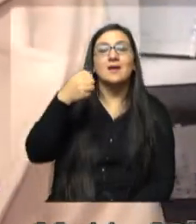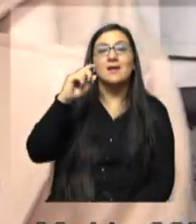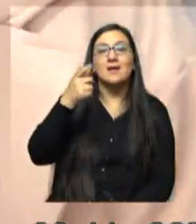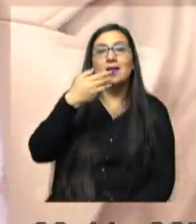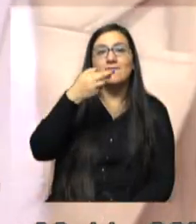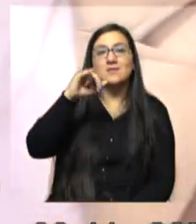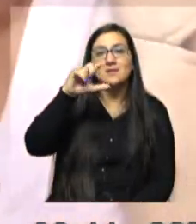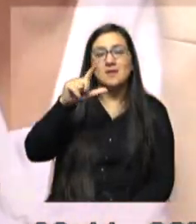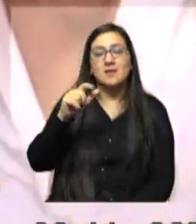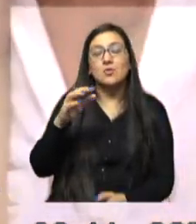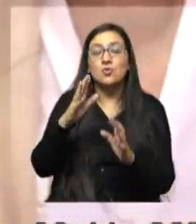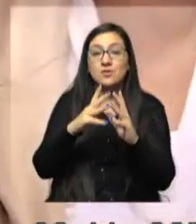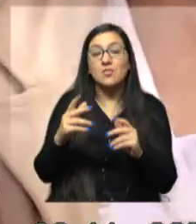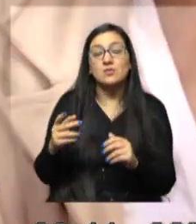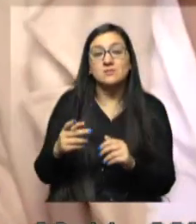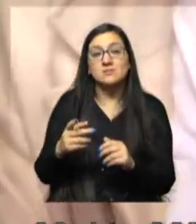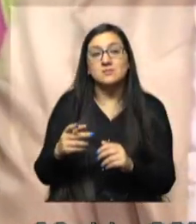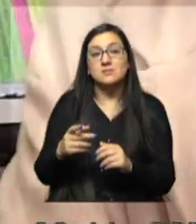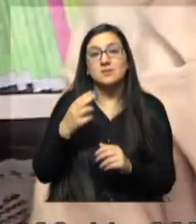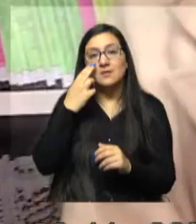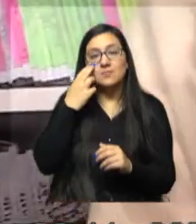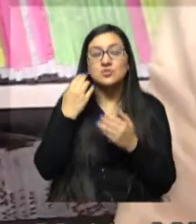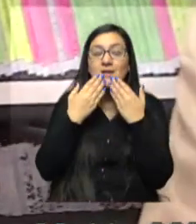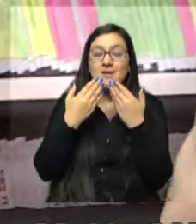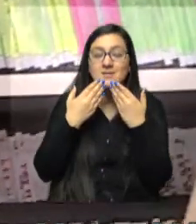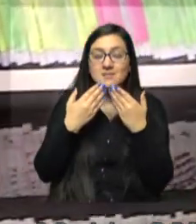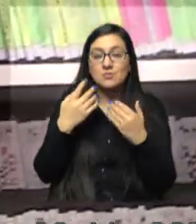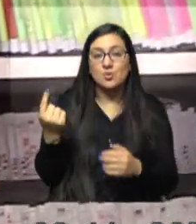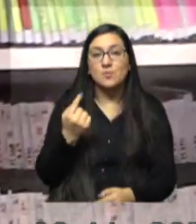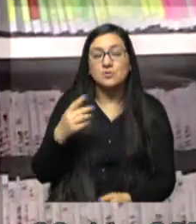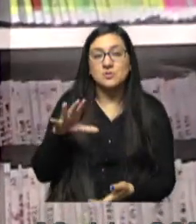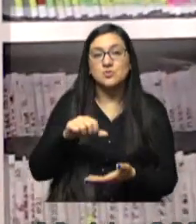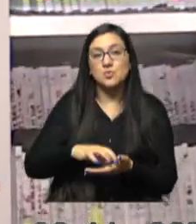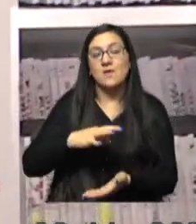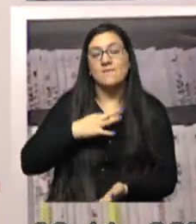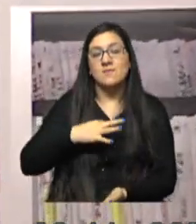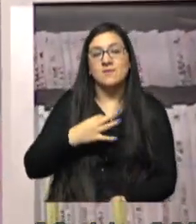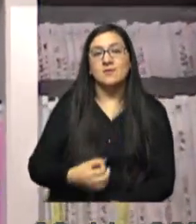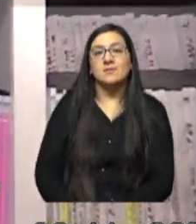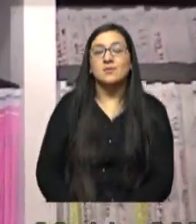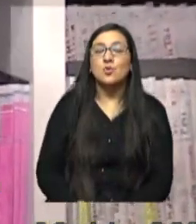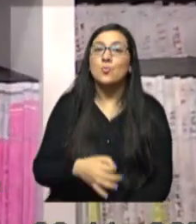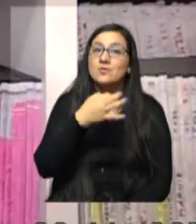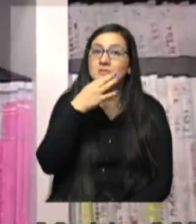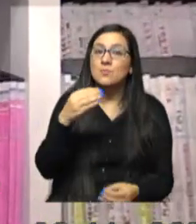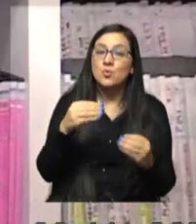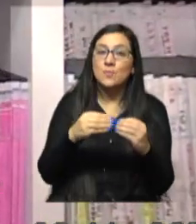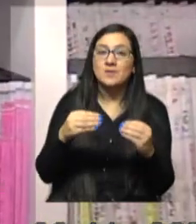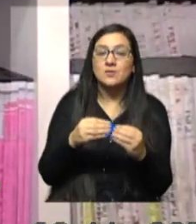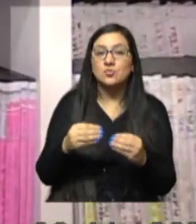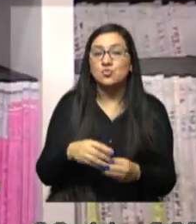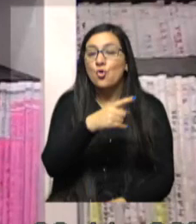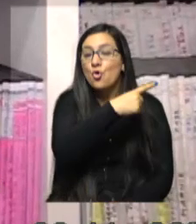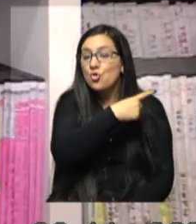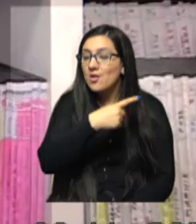Massa, coordinador de la Medioteca, Ronald Mercer, les agradecemos por estos minutos en Ciudad Viva. Como decíamos, compañeros, durante toda la